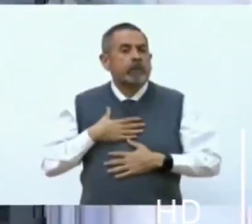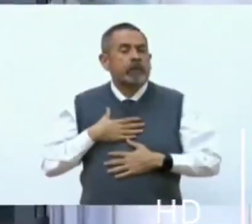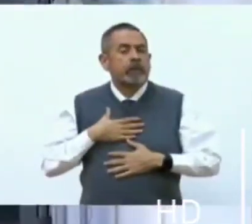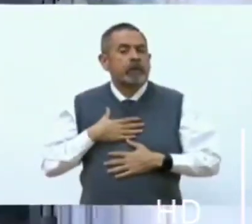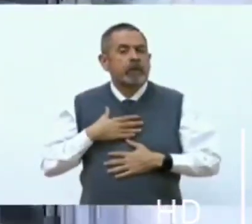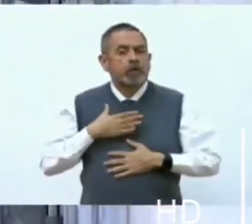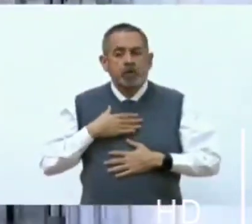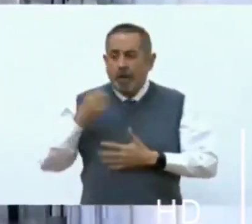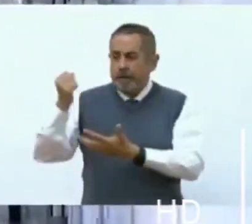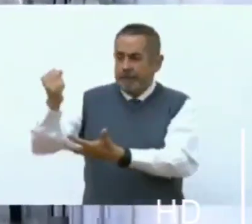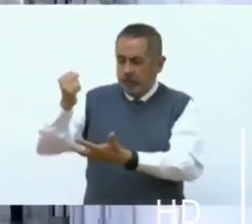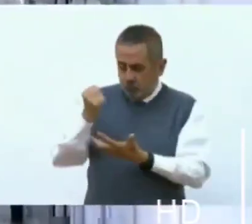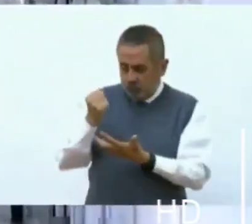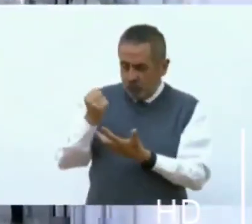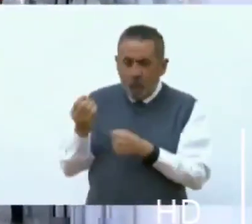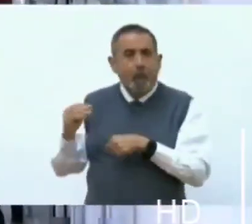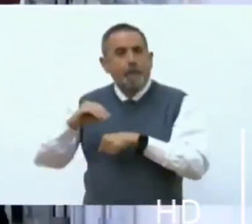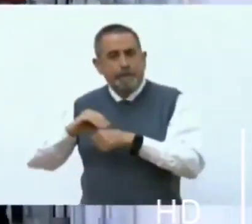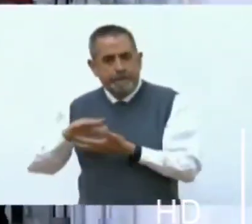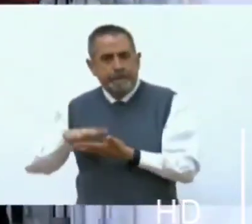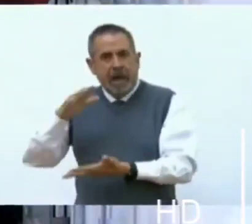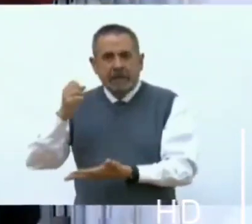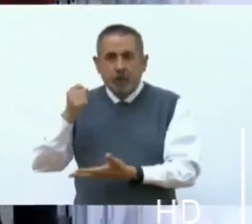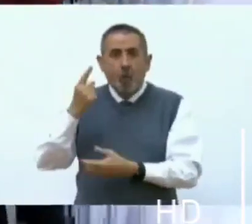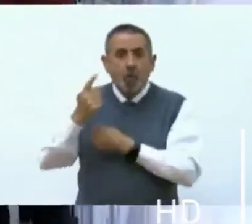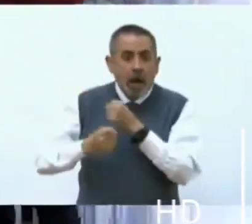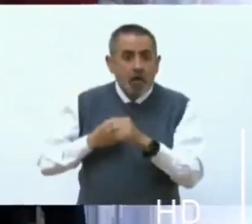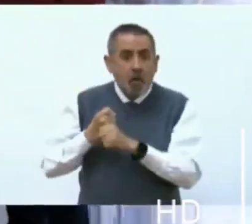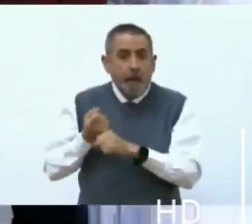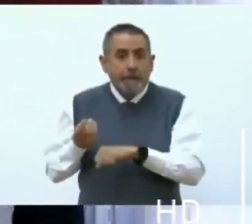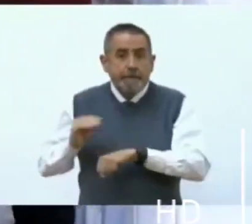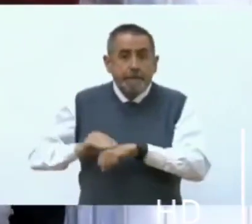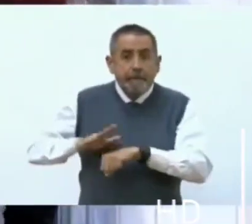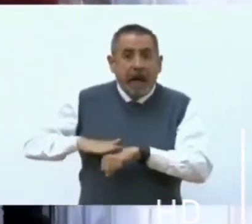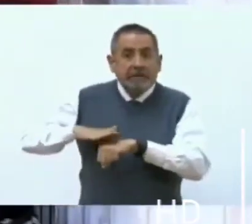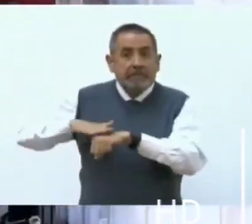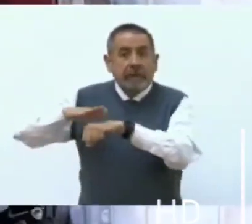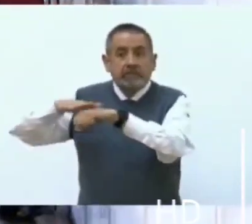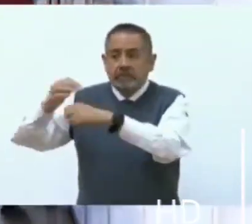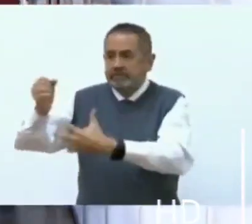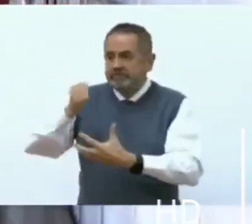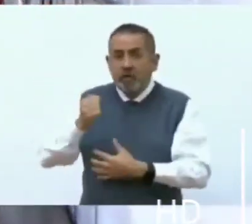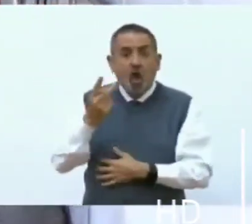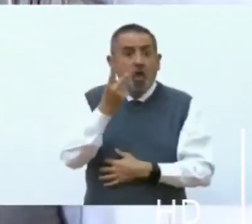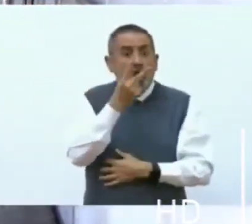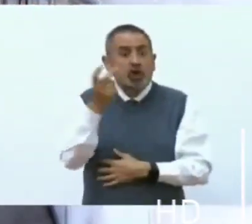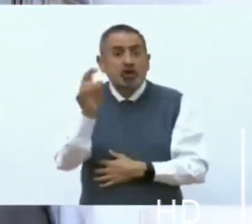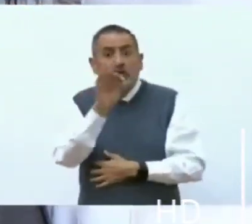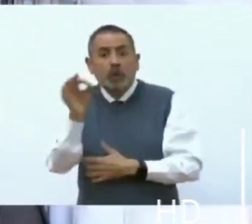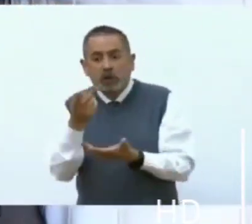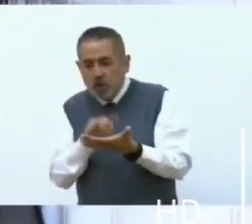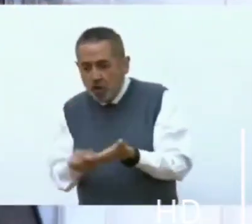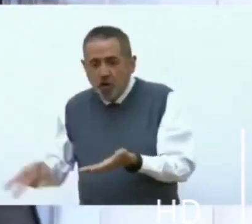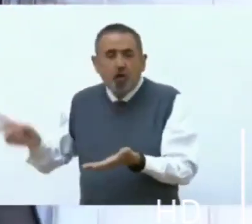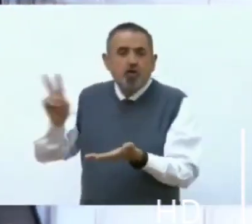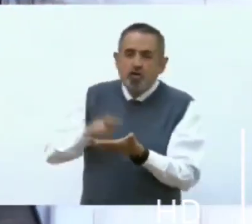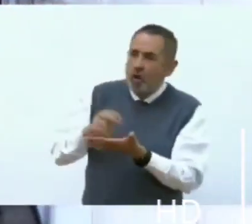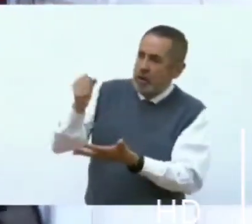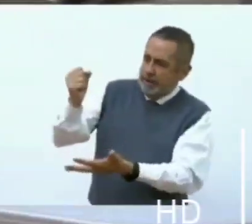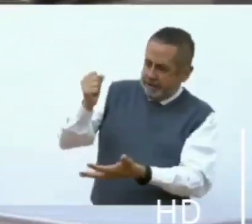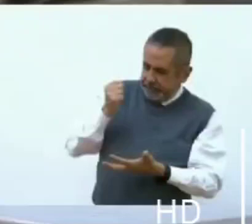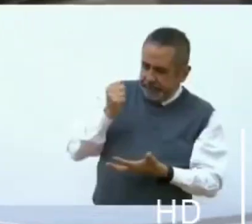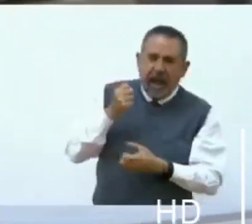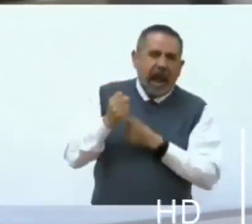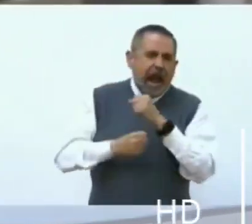nuestro presupuesto ha aumentado año tras año hasta alcanzar un 200% más respecto a lo asignado